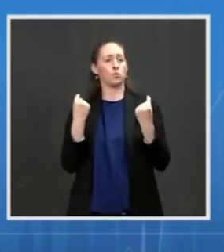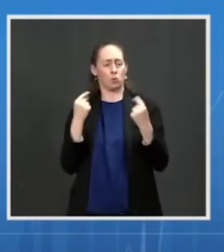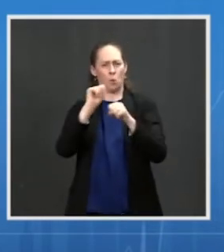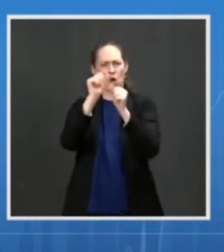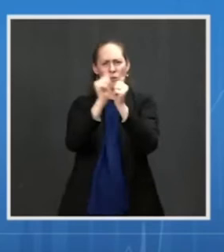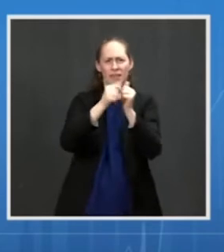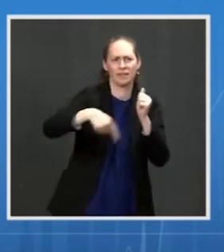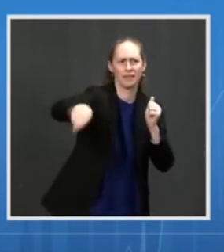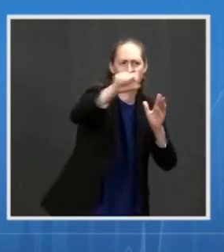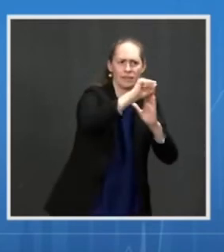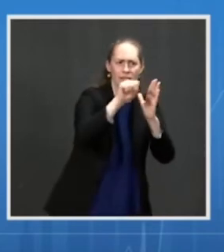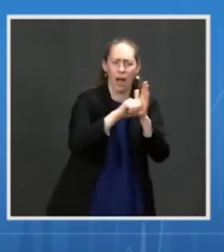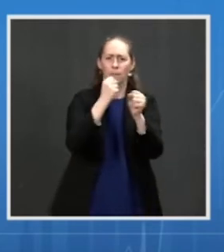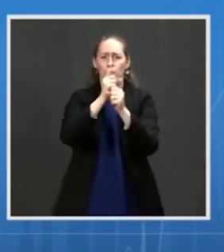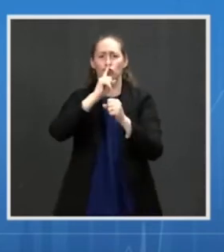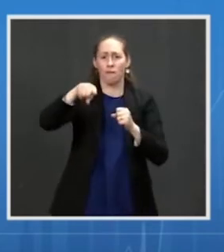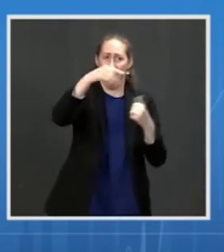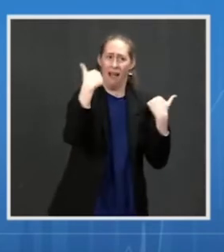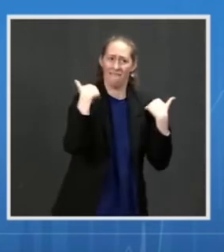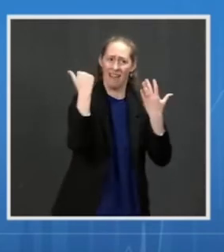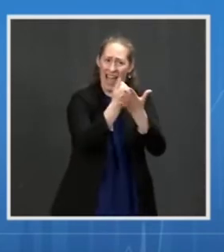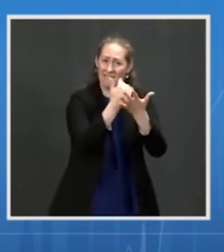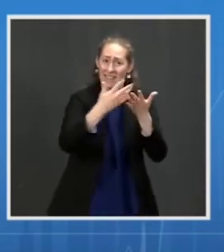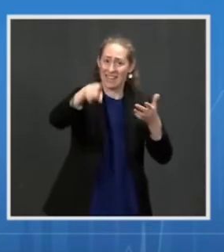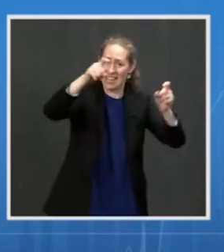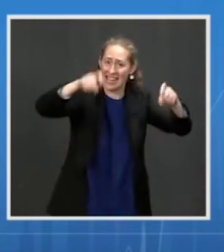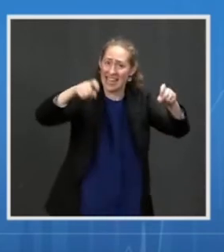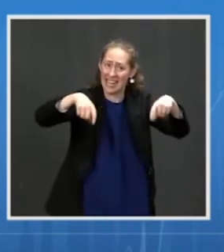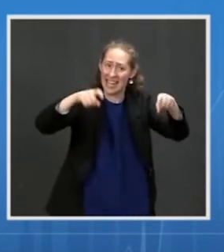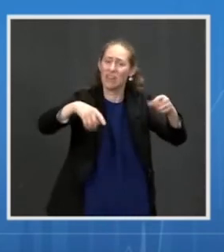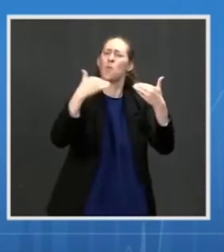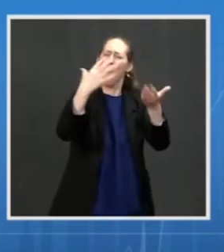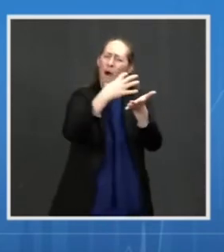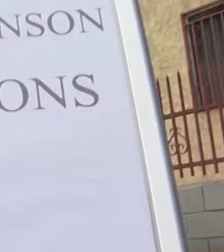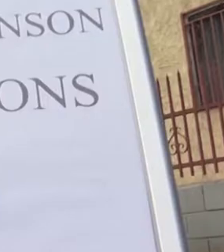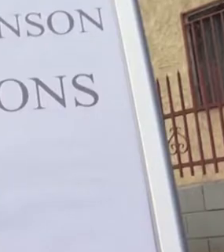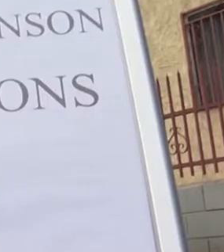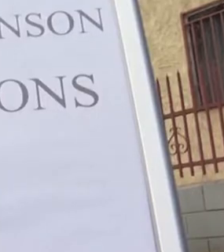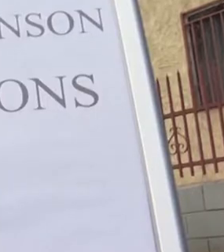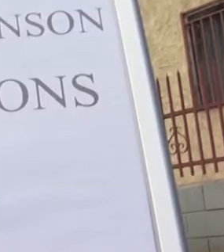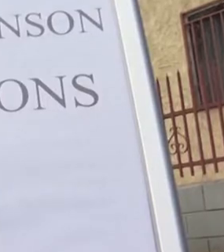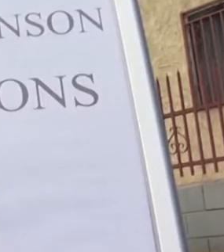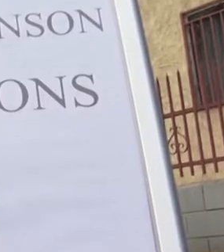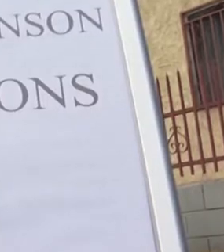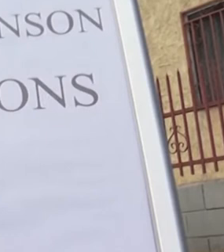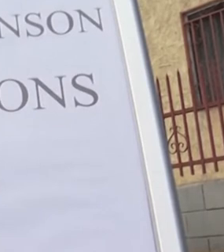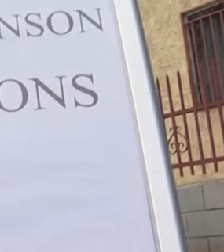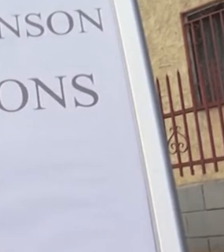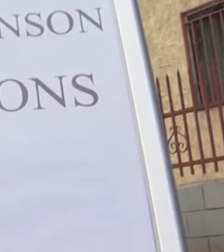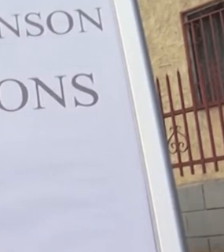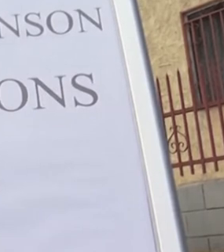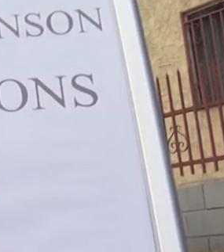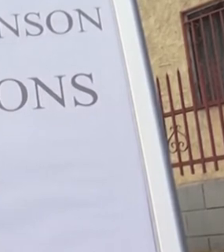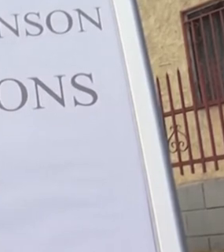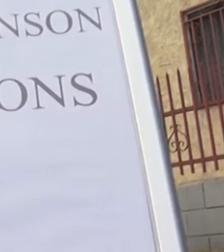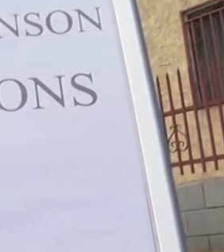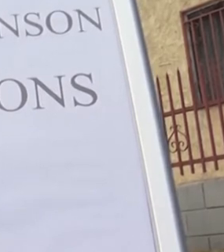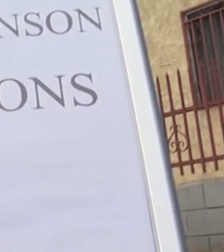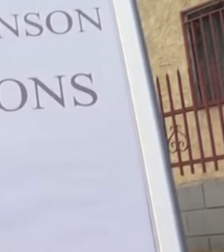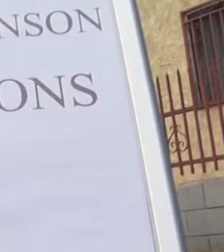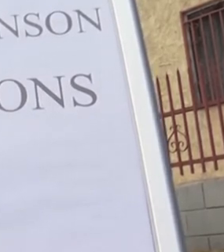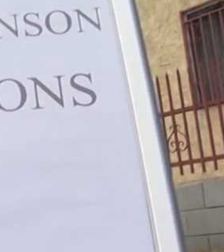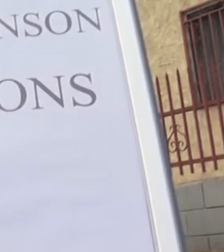todas las dosis que han recibido este panel de expertos ha diferenciado las variables de dosis distribuidas y dosis